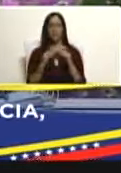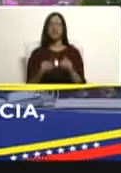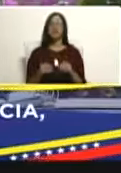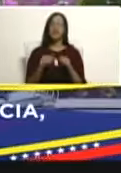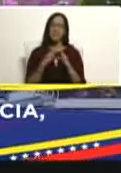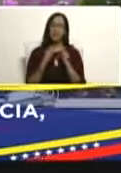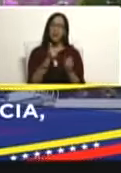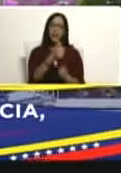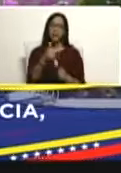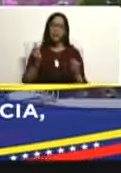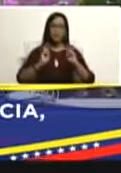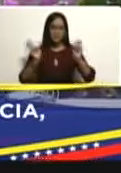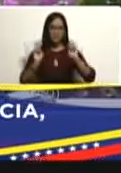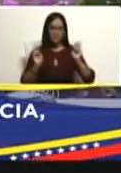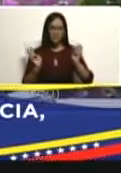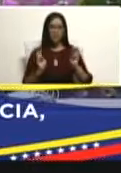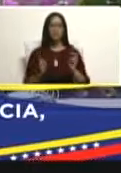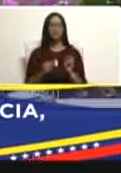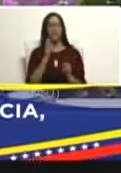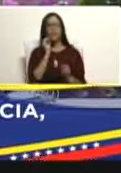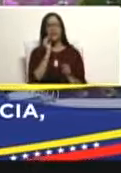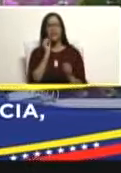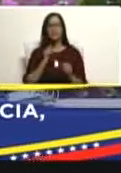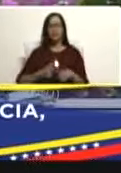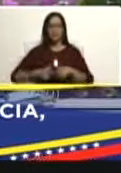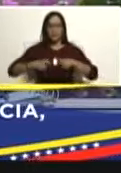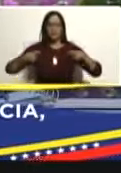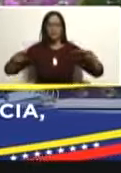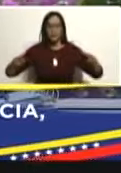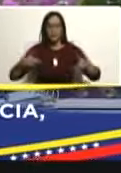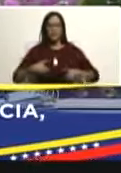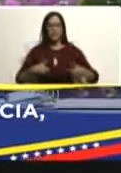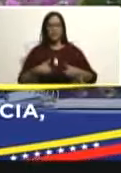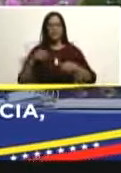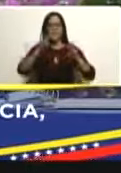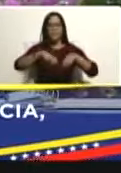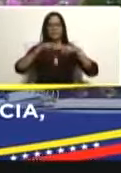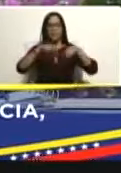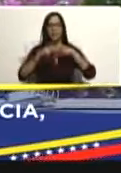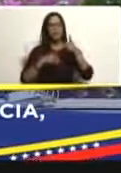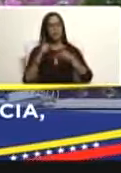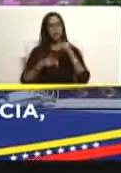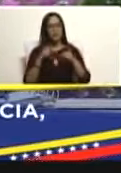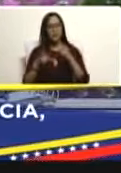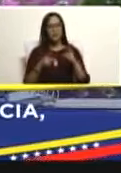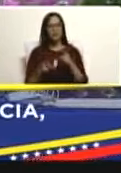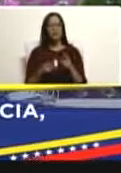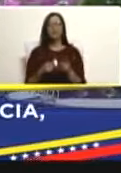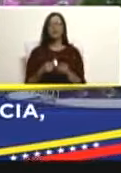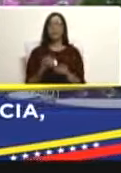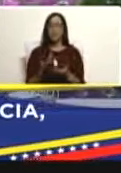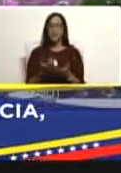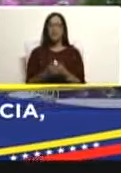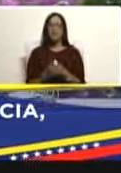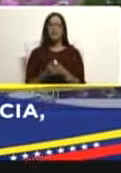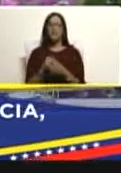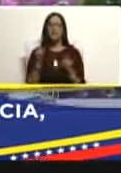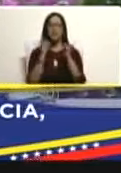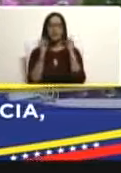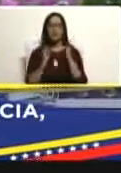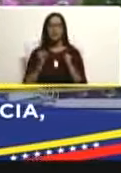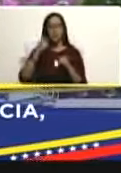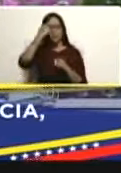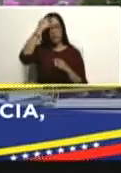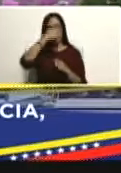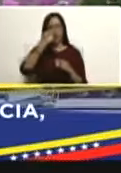sea una experiencia para la resiliencia y la producción campesina en términos de calidad, de inocuidad, de productividad y de felicidad para el